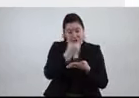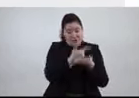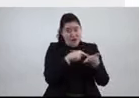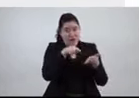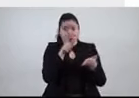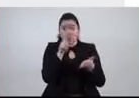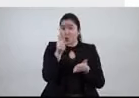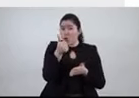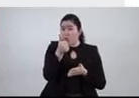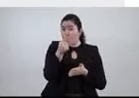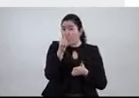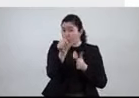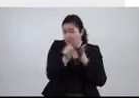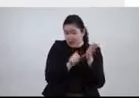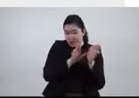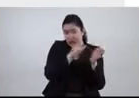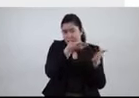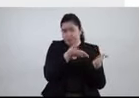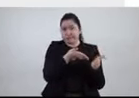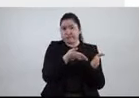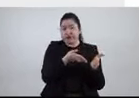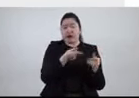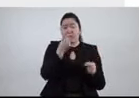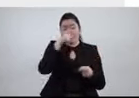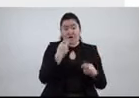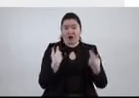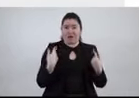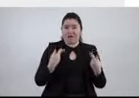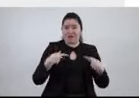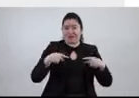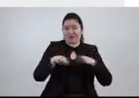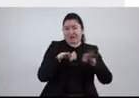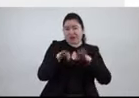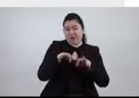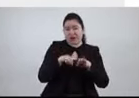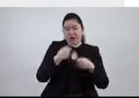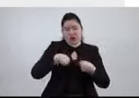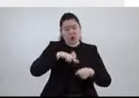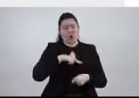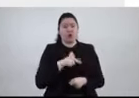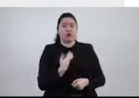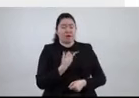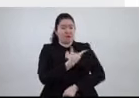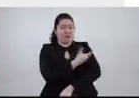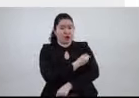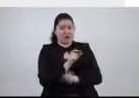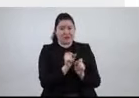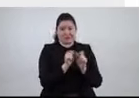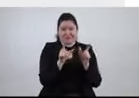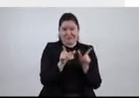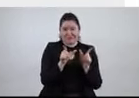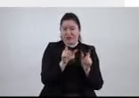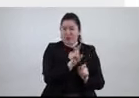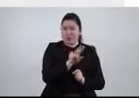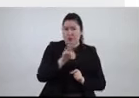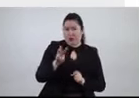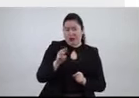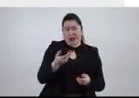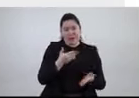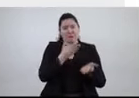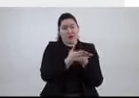en cualquier rol dentro de los centros de trabajo educativos. Hay que ingresar a la página de vacunación, imprimir su CURP y asistir el